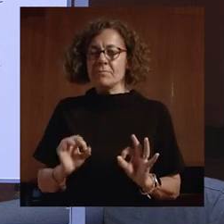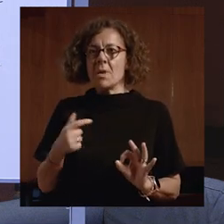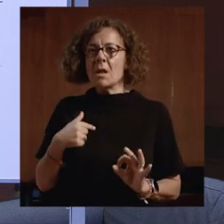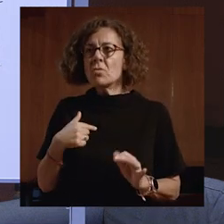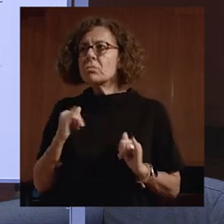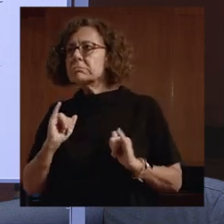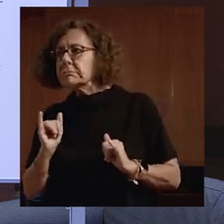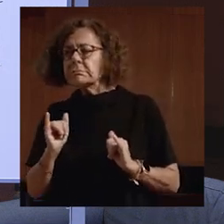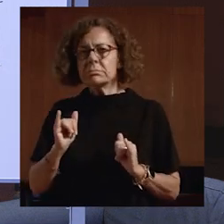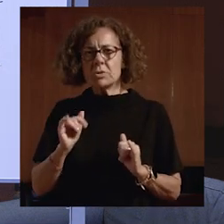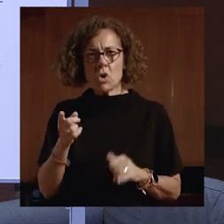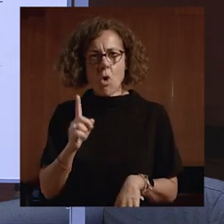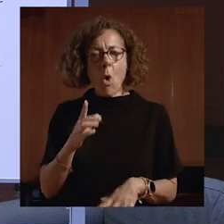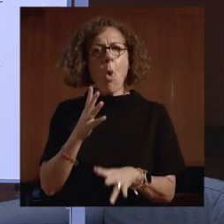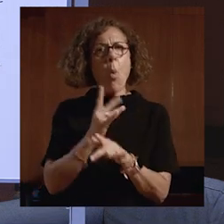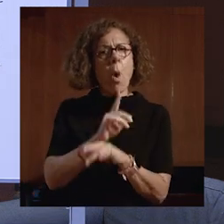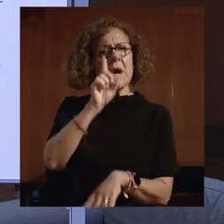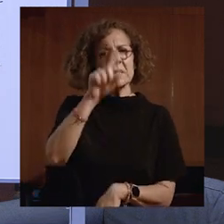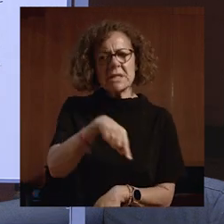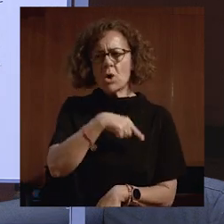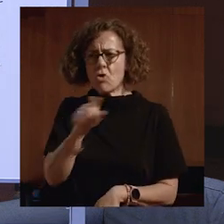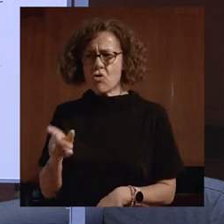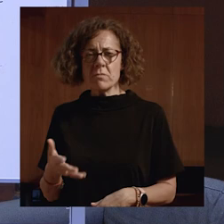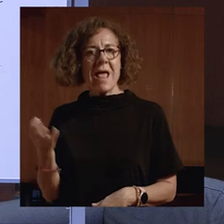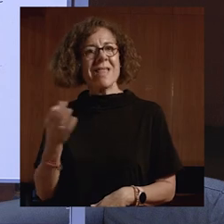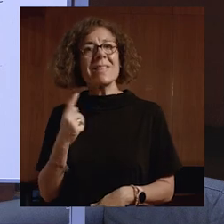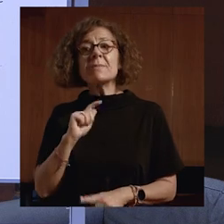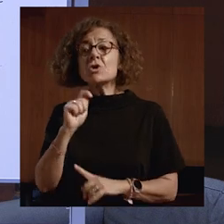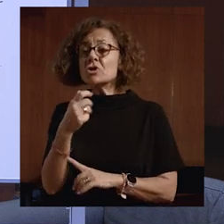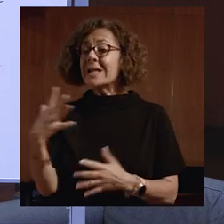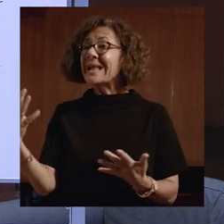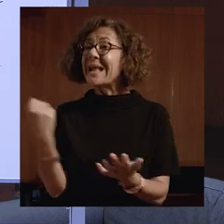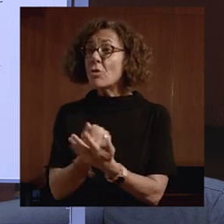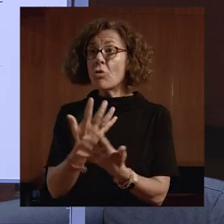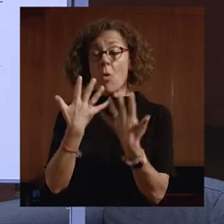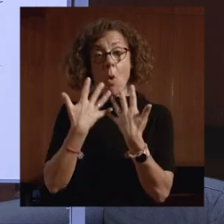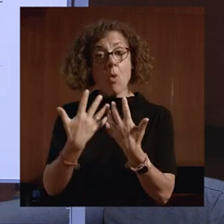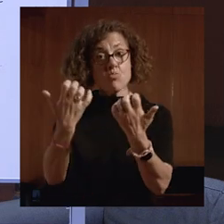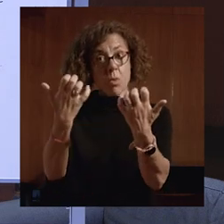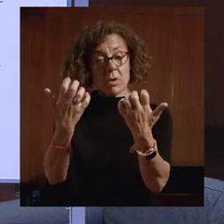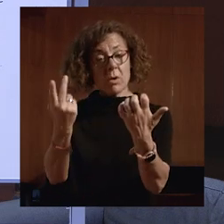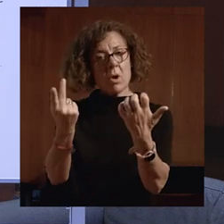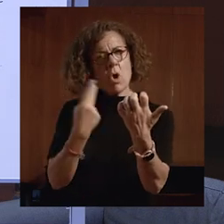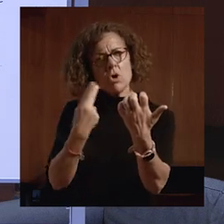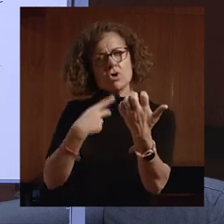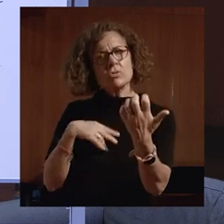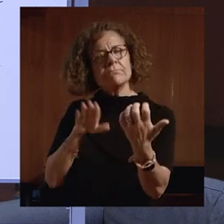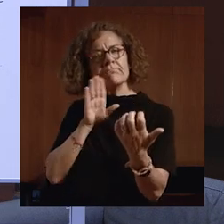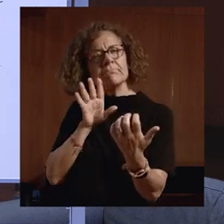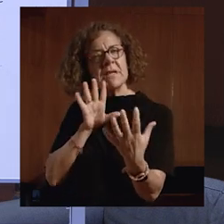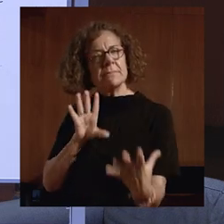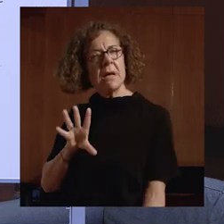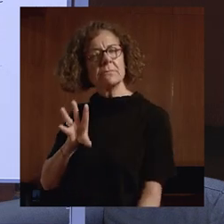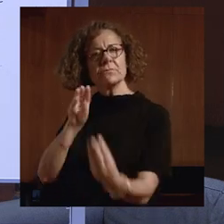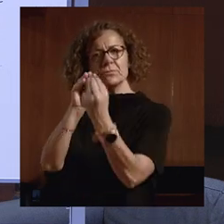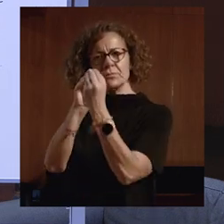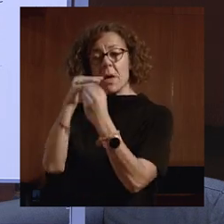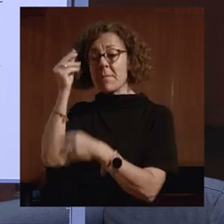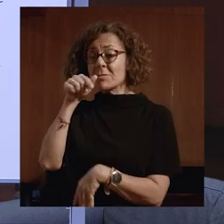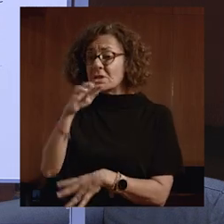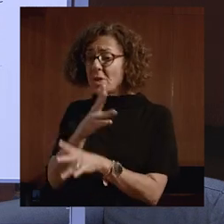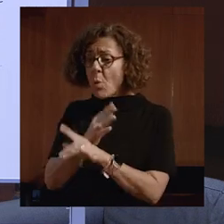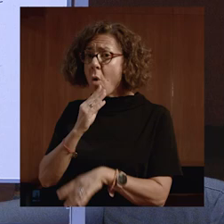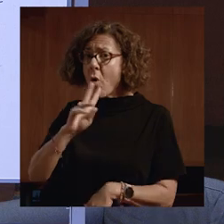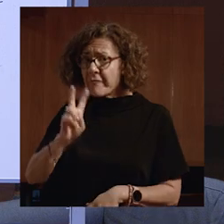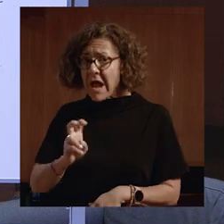tal. ¿Juegas o no juegas? Entonces tenemos que conseguir que todos, el público y tú en ese momento, tengamos el mismo código y nos creamos este juego. Porque